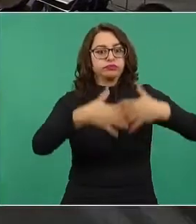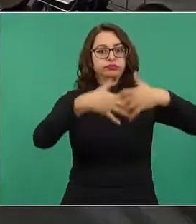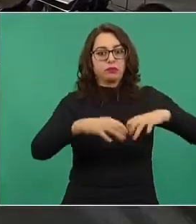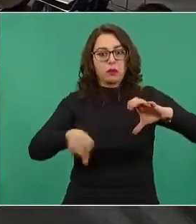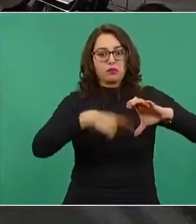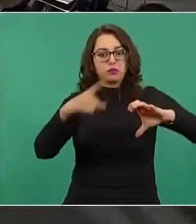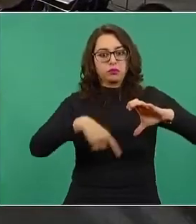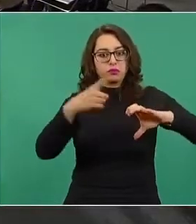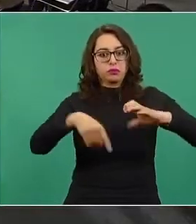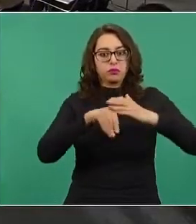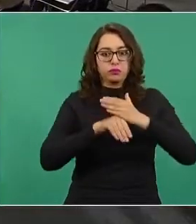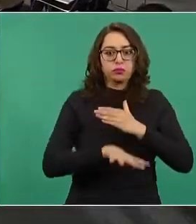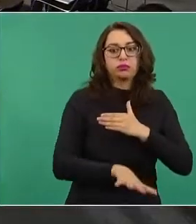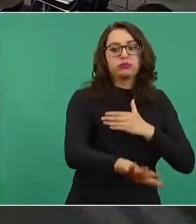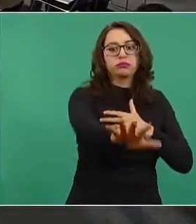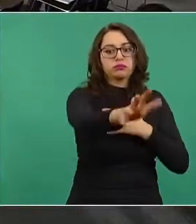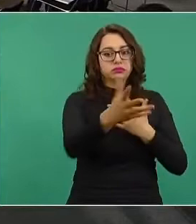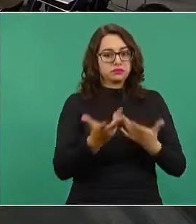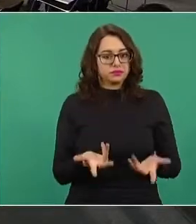A ver.